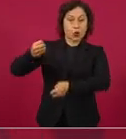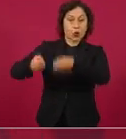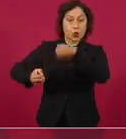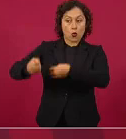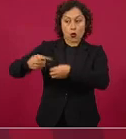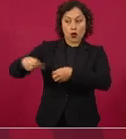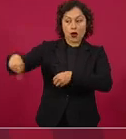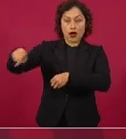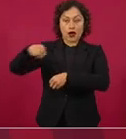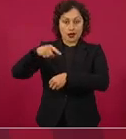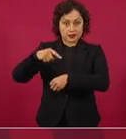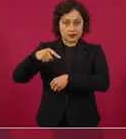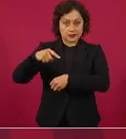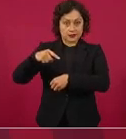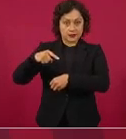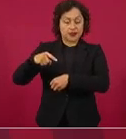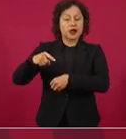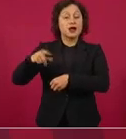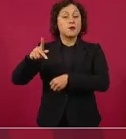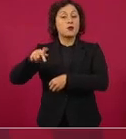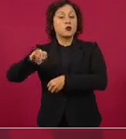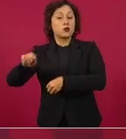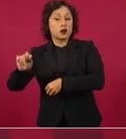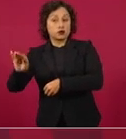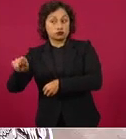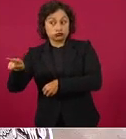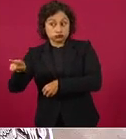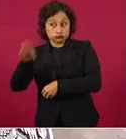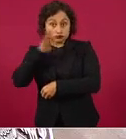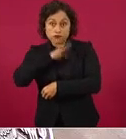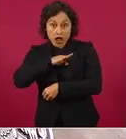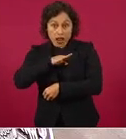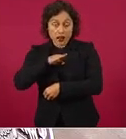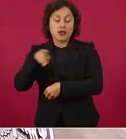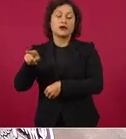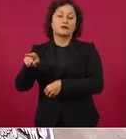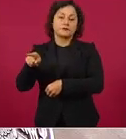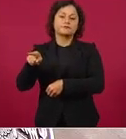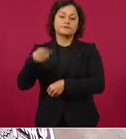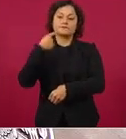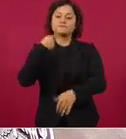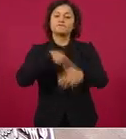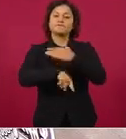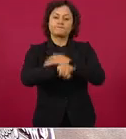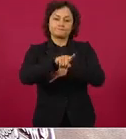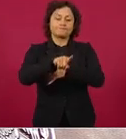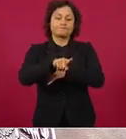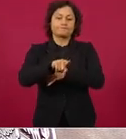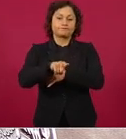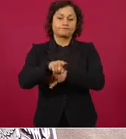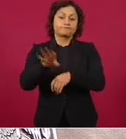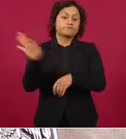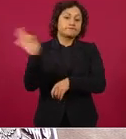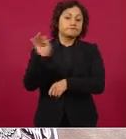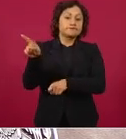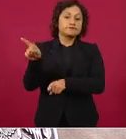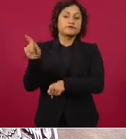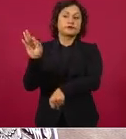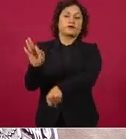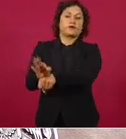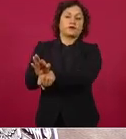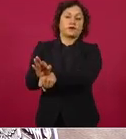del Poder Judicial que estén concediendo amparos